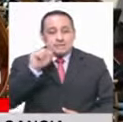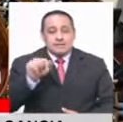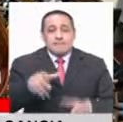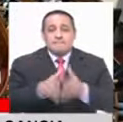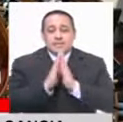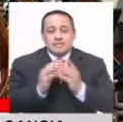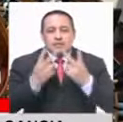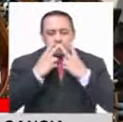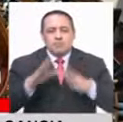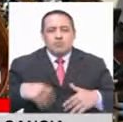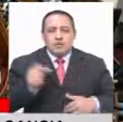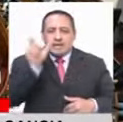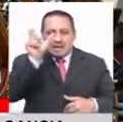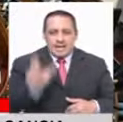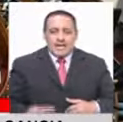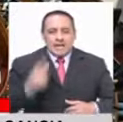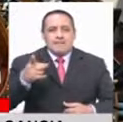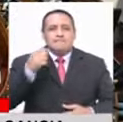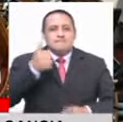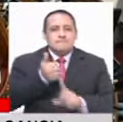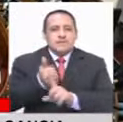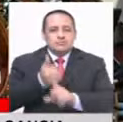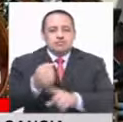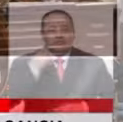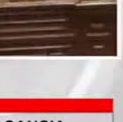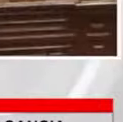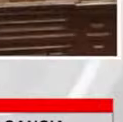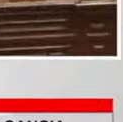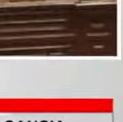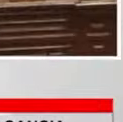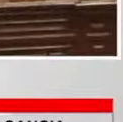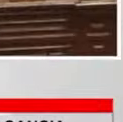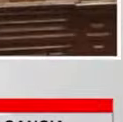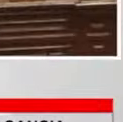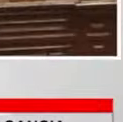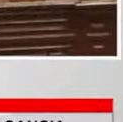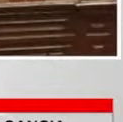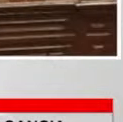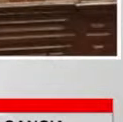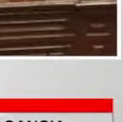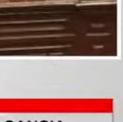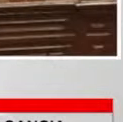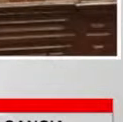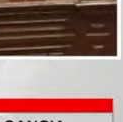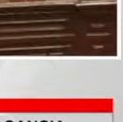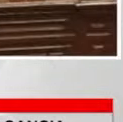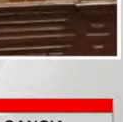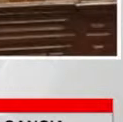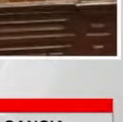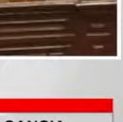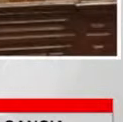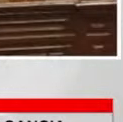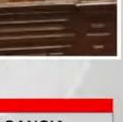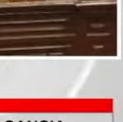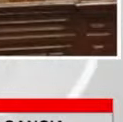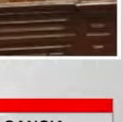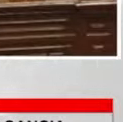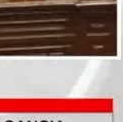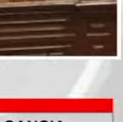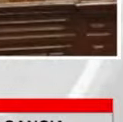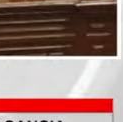pedido, puede ejercer personalmente su derecho de defensa o ser asistido por letrado hasta por 60 minutos. Inciso